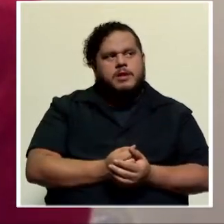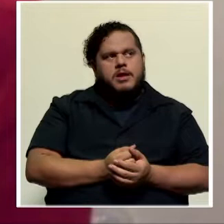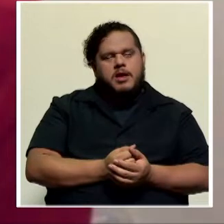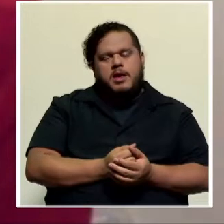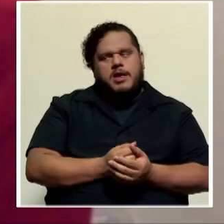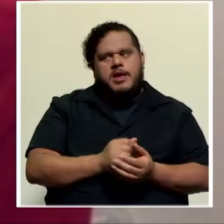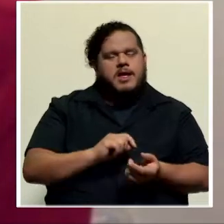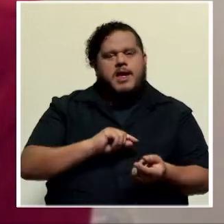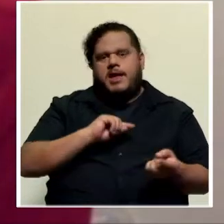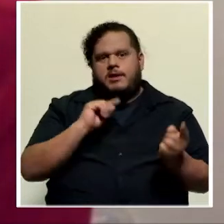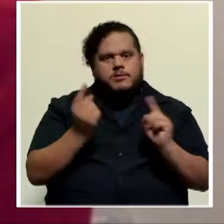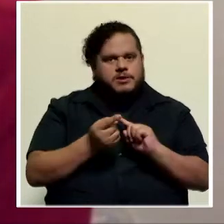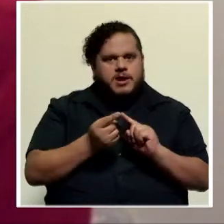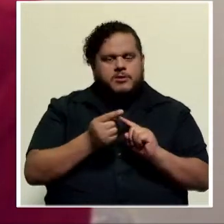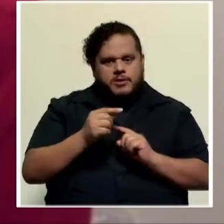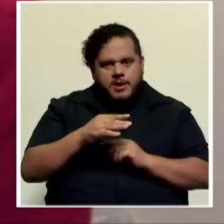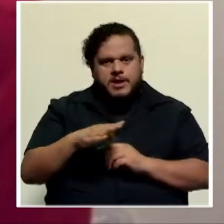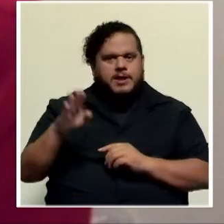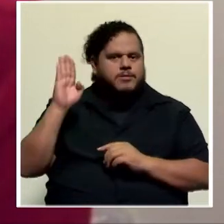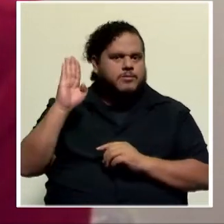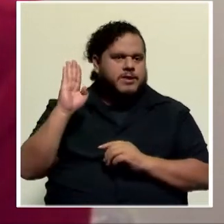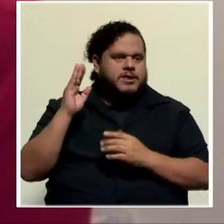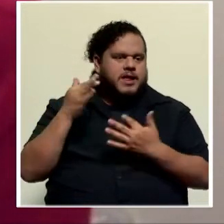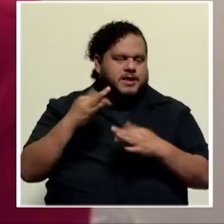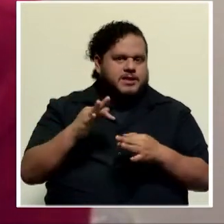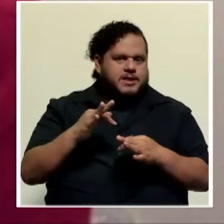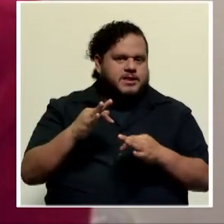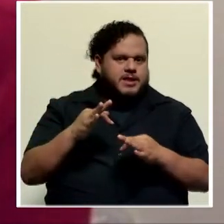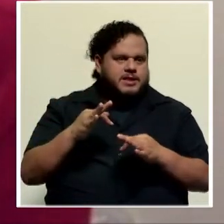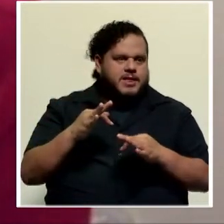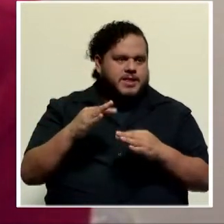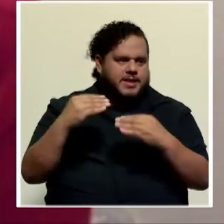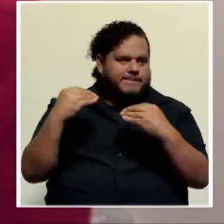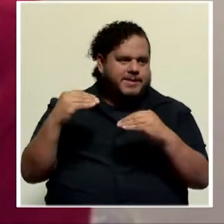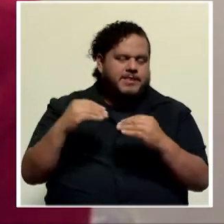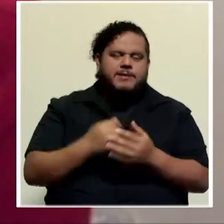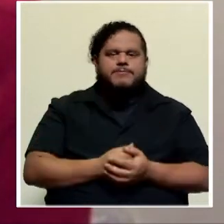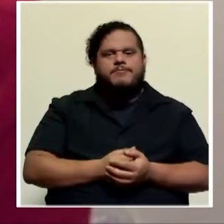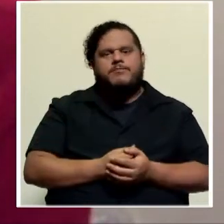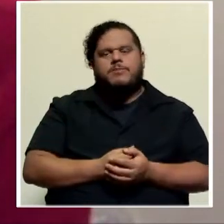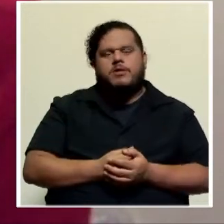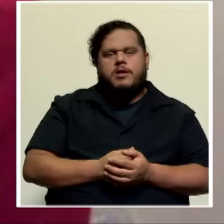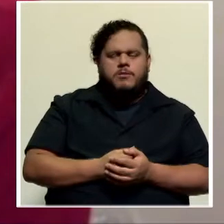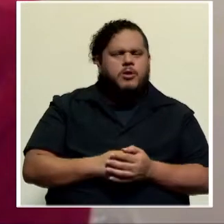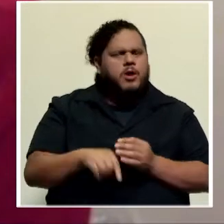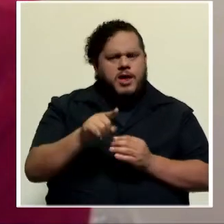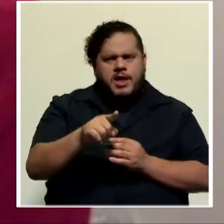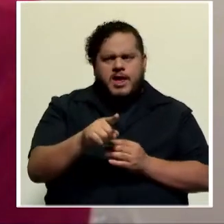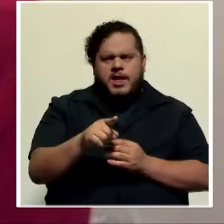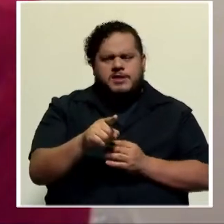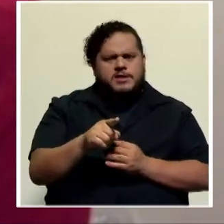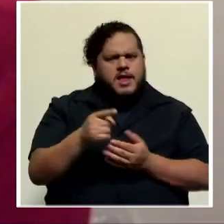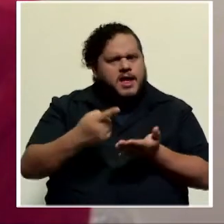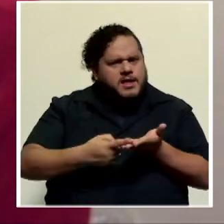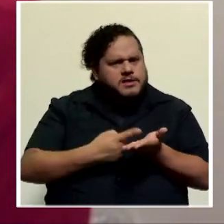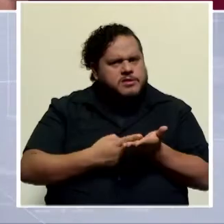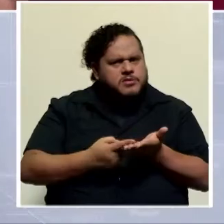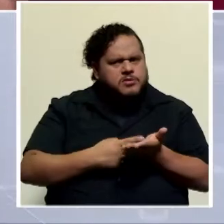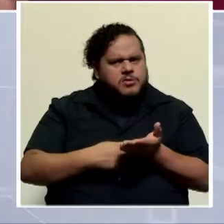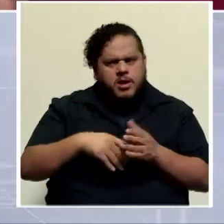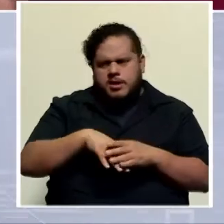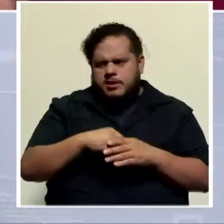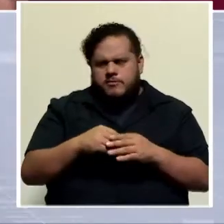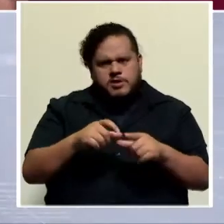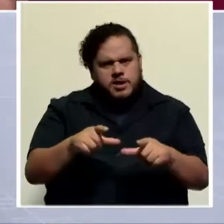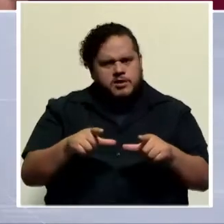al contrario de promesa, digamos, que se trata de vender. Marco, esta discusión está fuera de lugar en